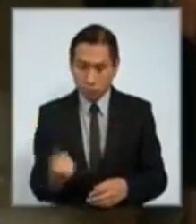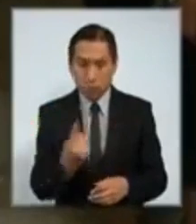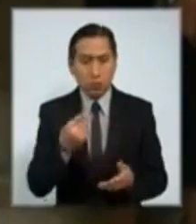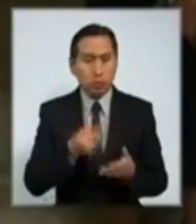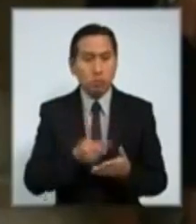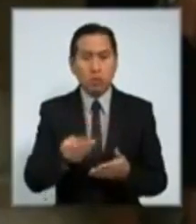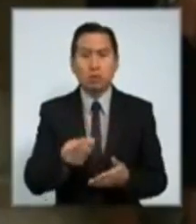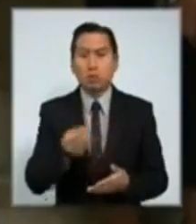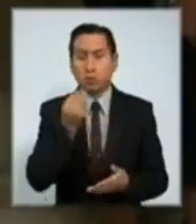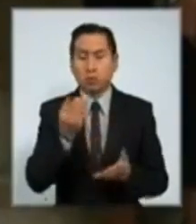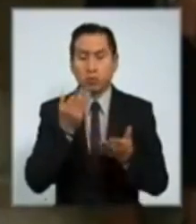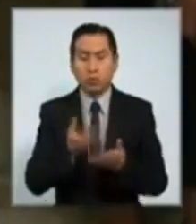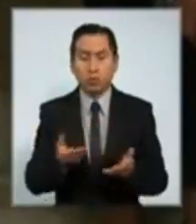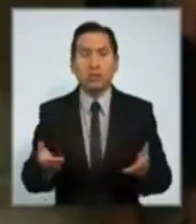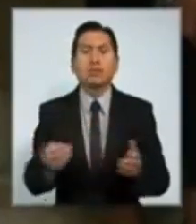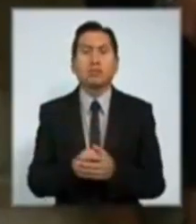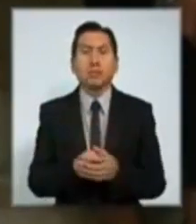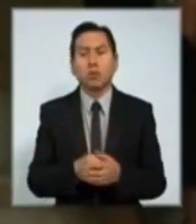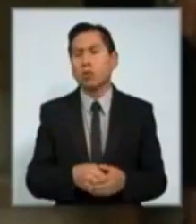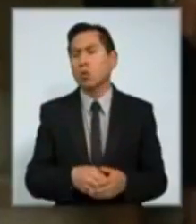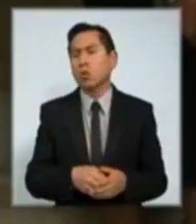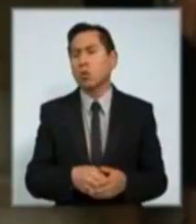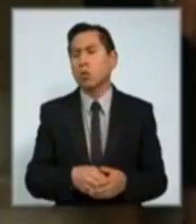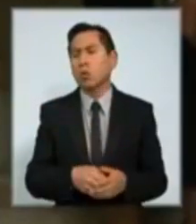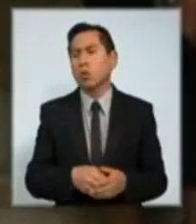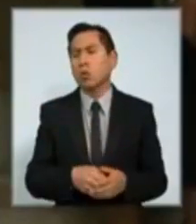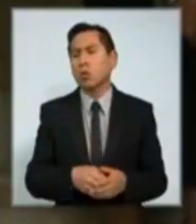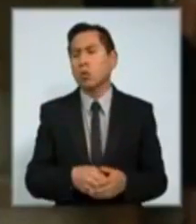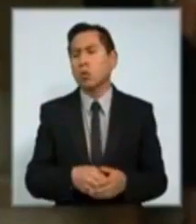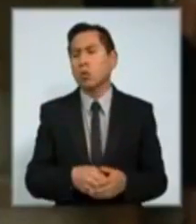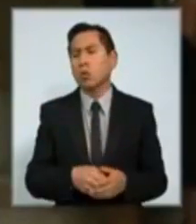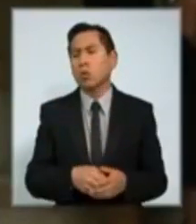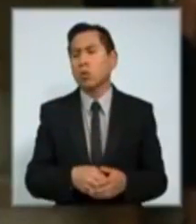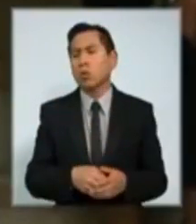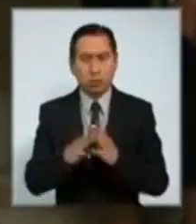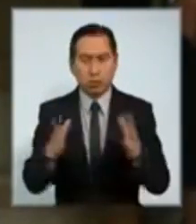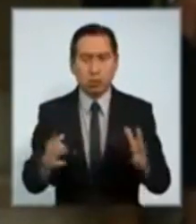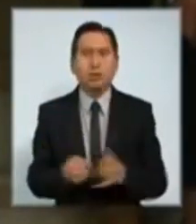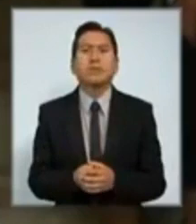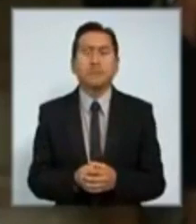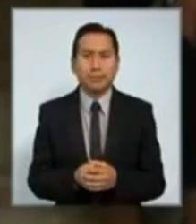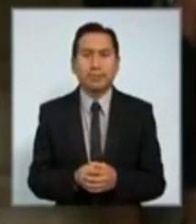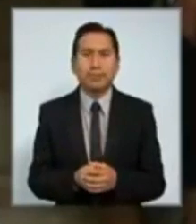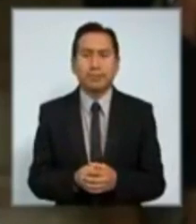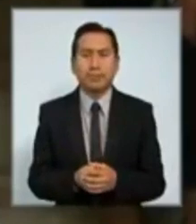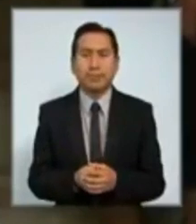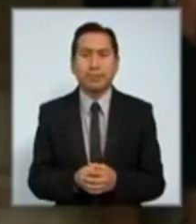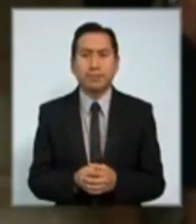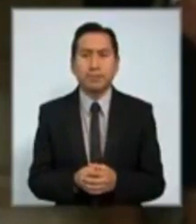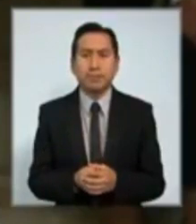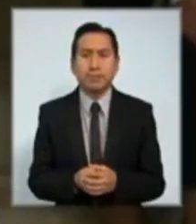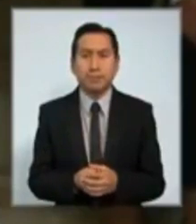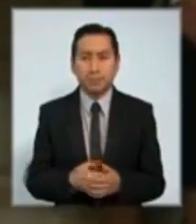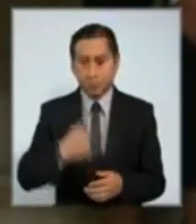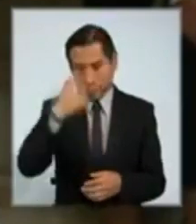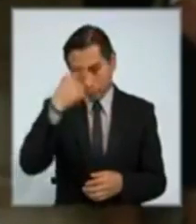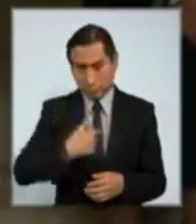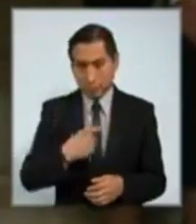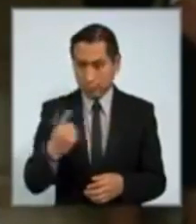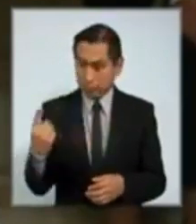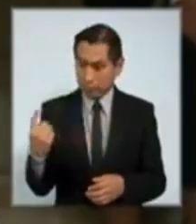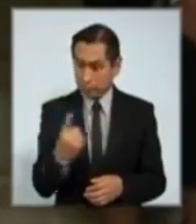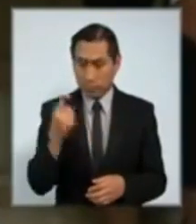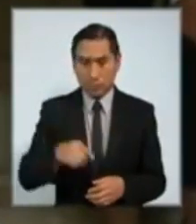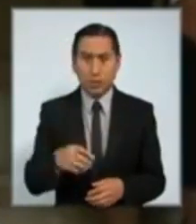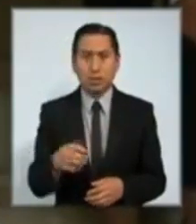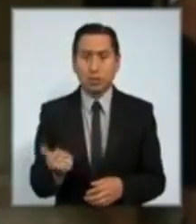comprar alimentos y otros productos de primera necesidad. Esta persona debe tener